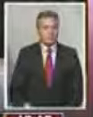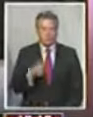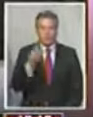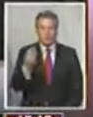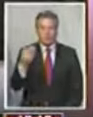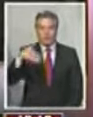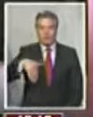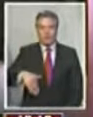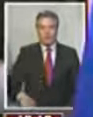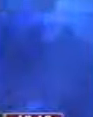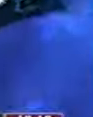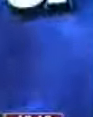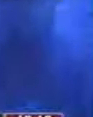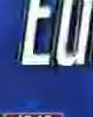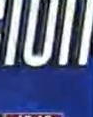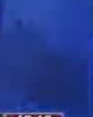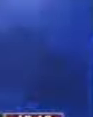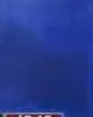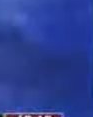tardes.